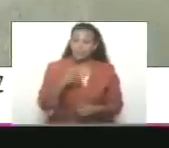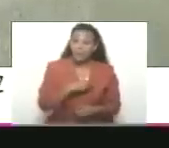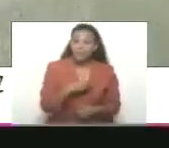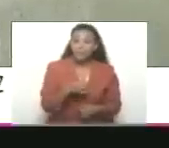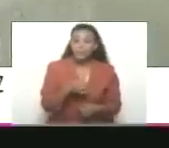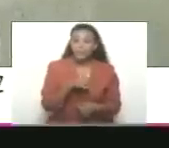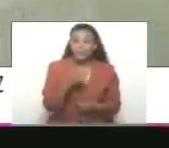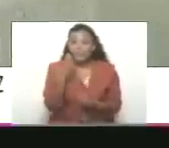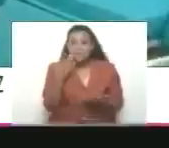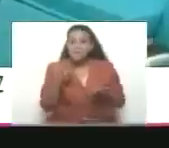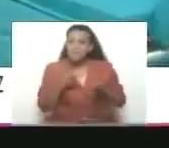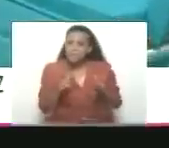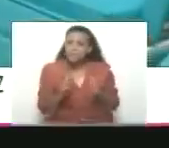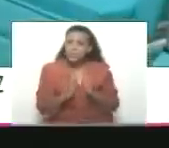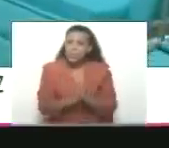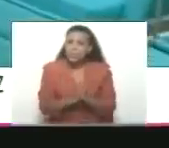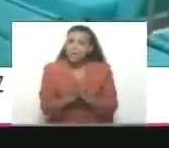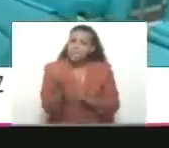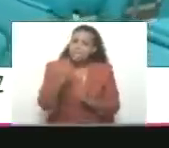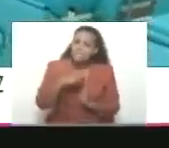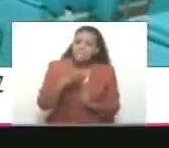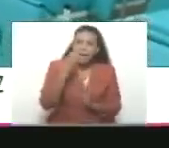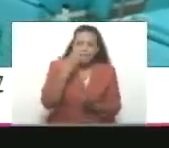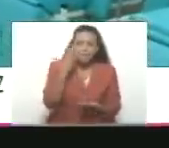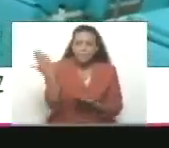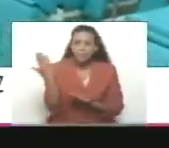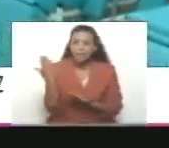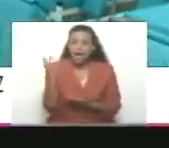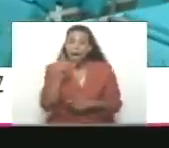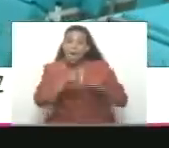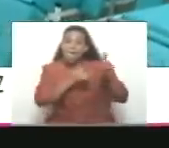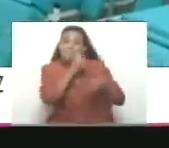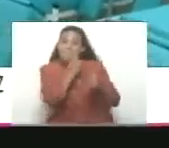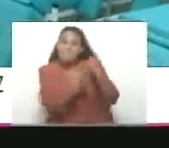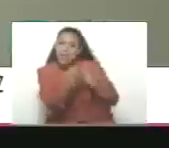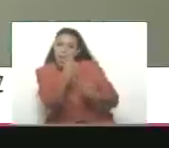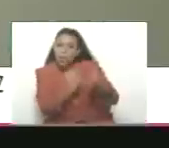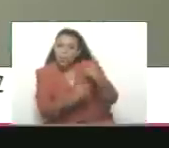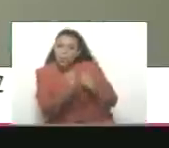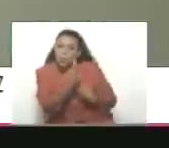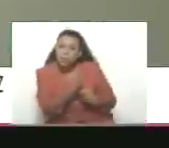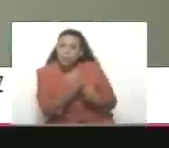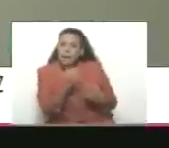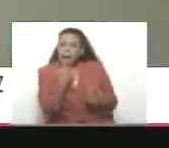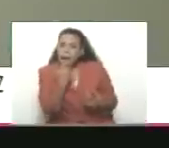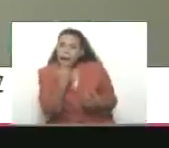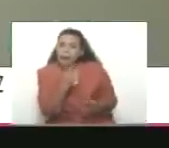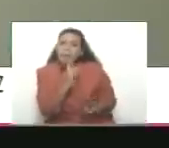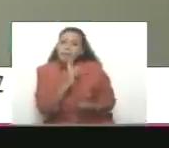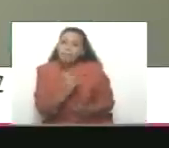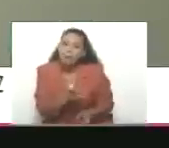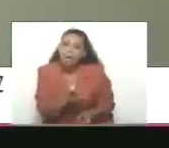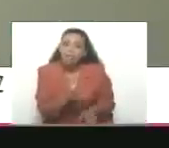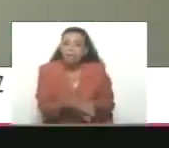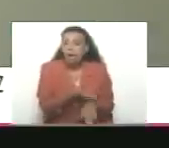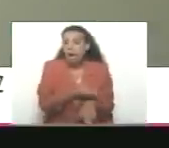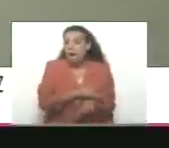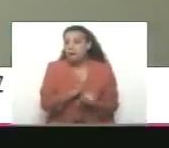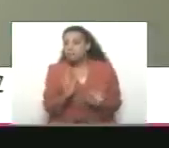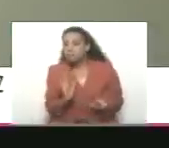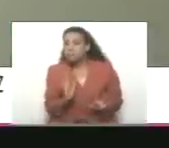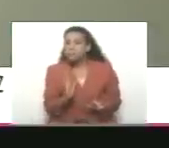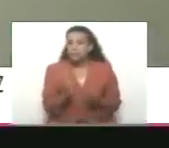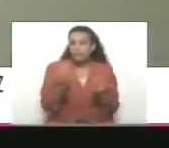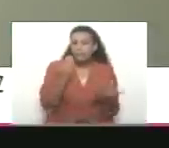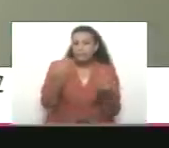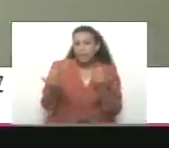presidente si me permite vamos avanzando por acá Si tiene alguna pregunta nos las va Nos las va haciendo ahí podemos